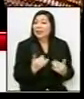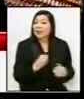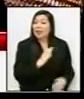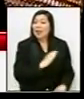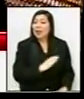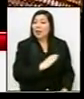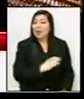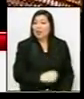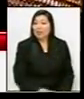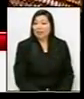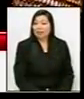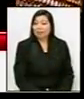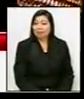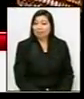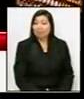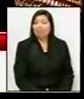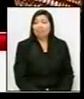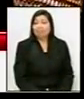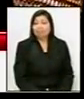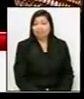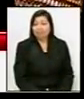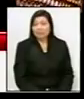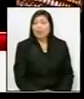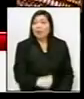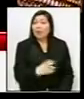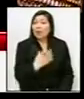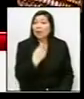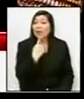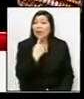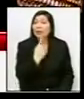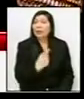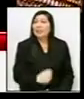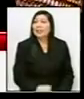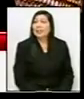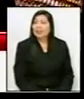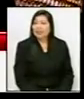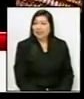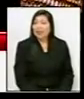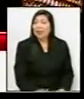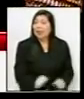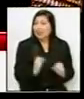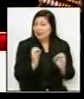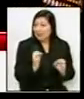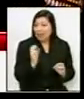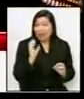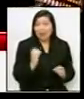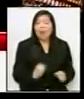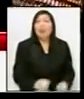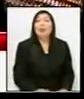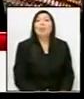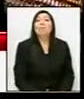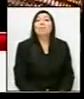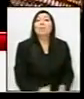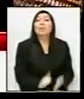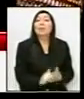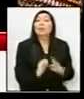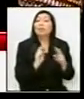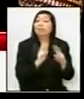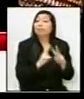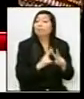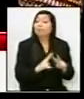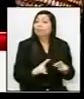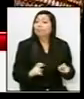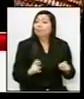conducta. Con esa observación, presidente, quiero decir que sí creo que debe haber una